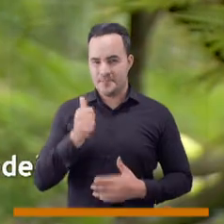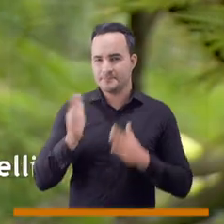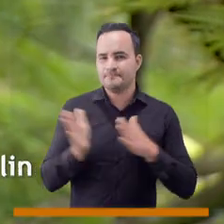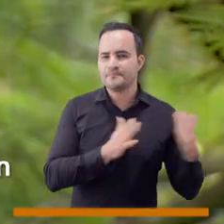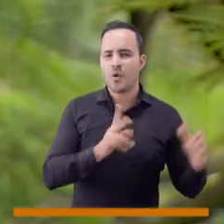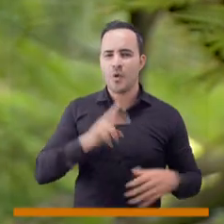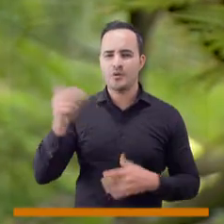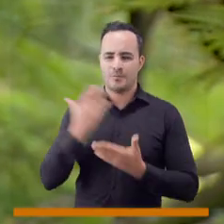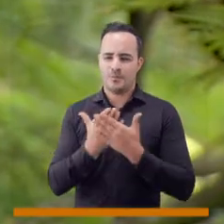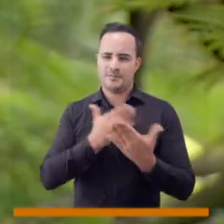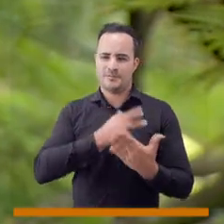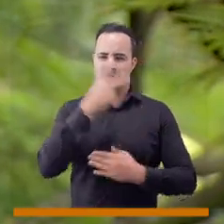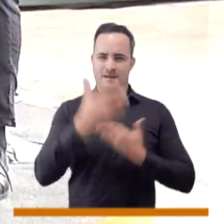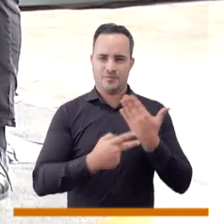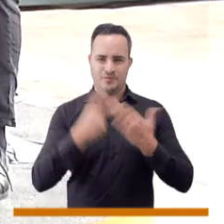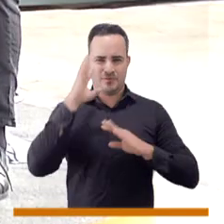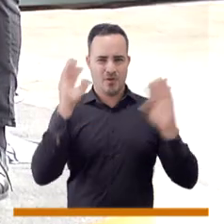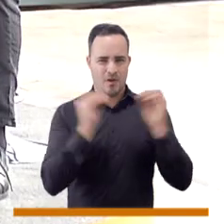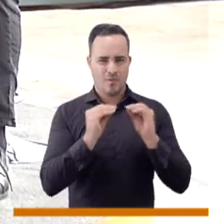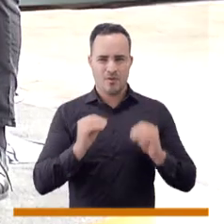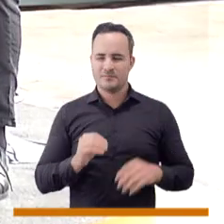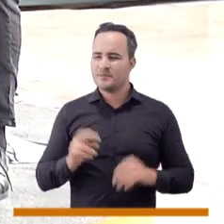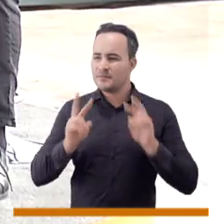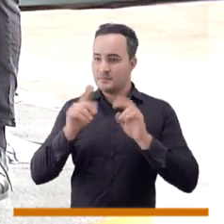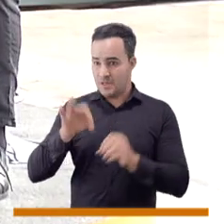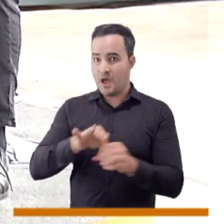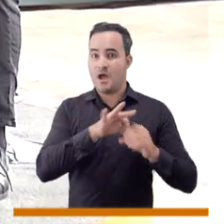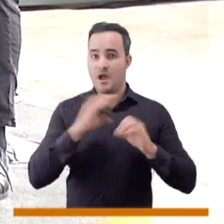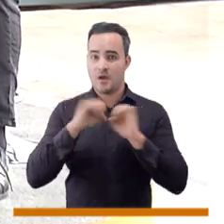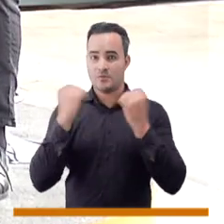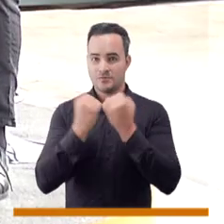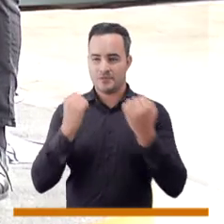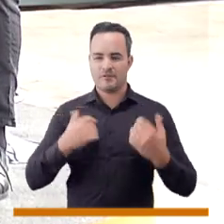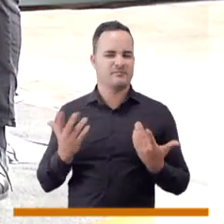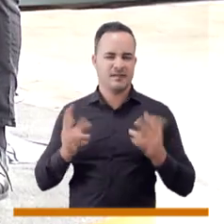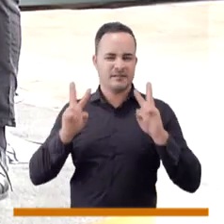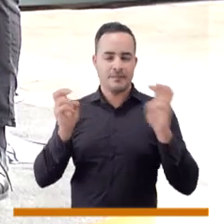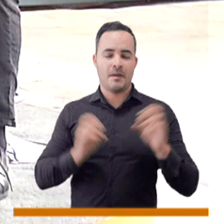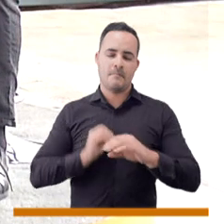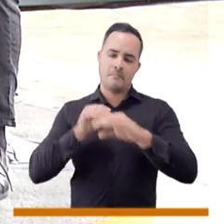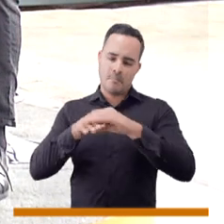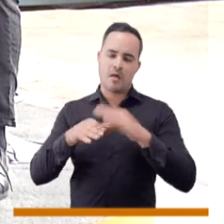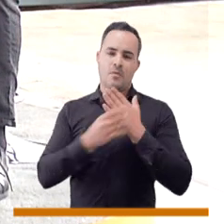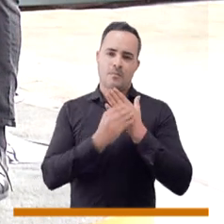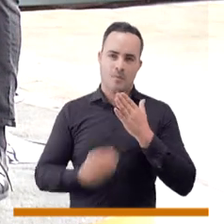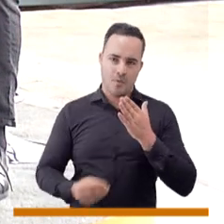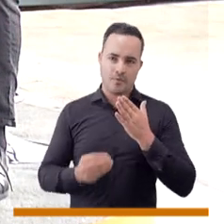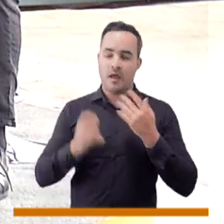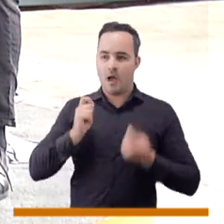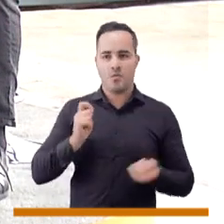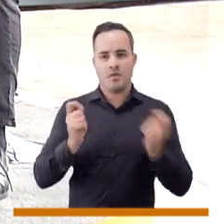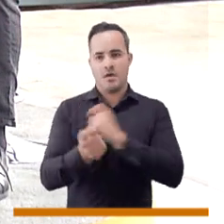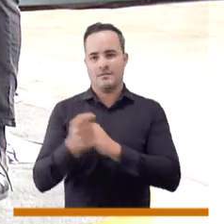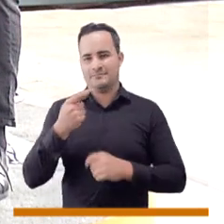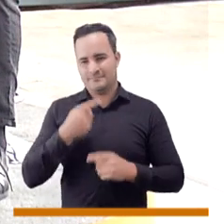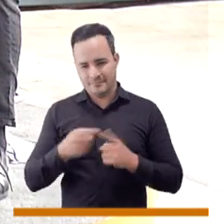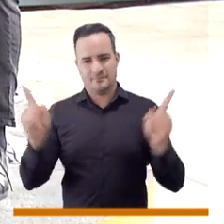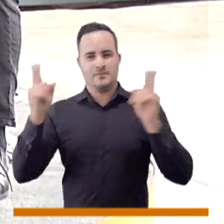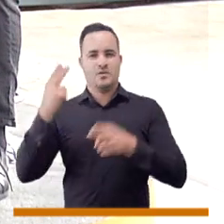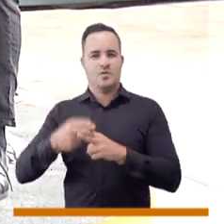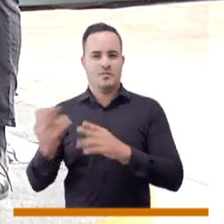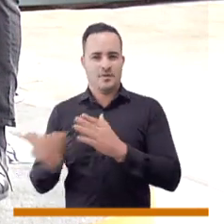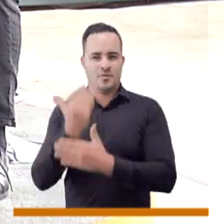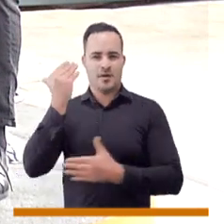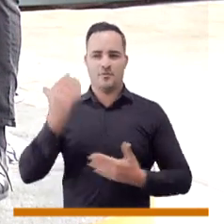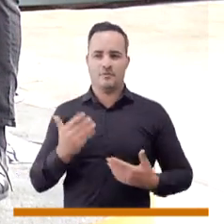otro proyecto de acuerdo votado favorablemente por el Consejo y que le da a lo que se llamaba el Banco de los Pobres nuevo nombre y